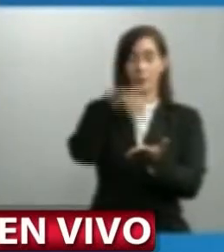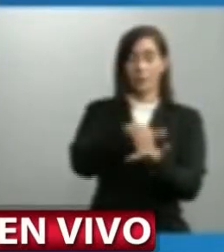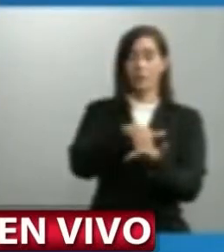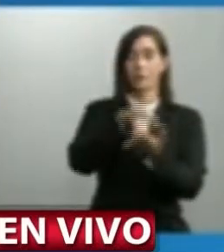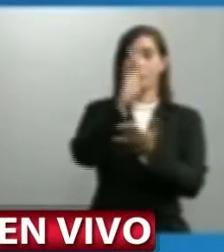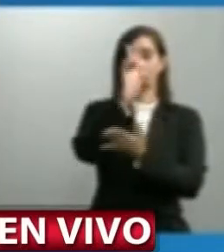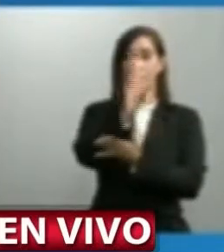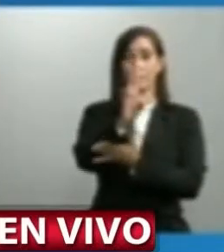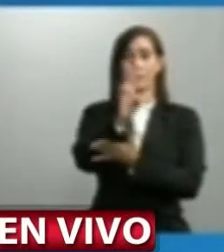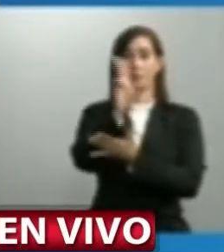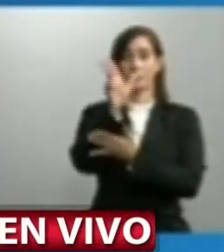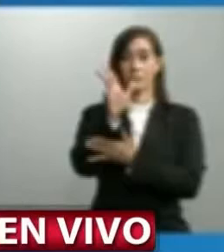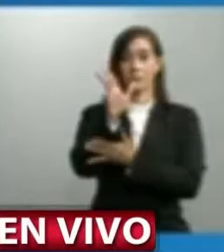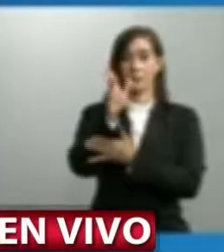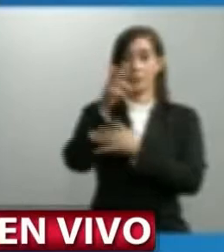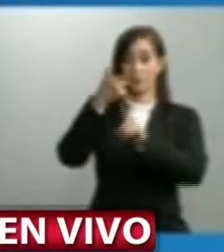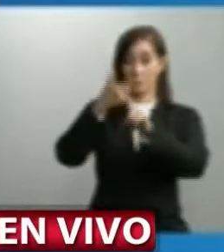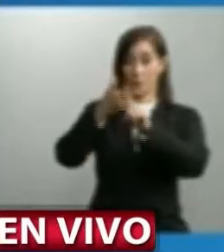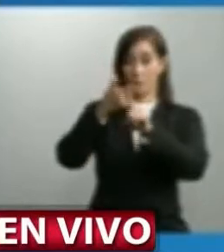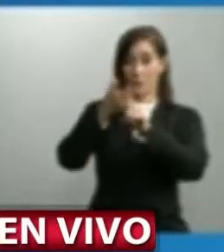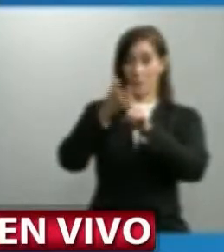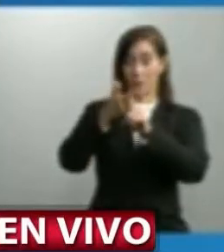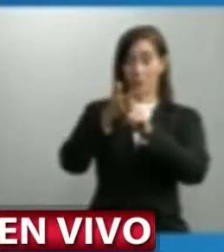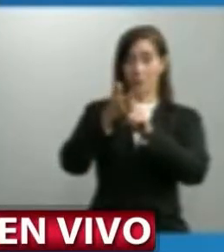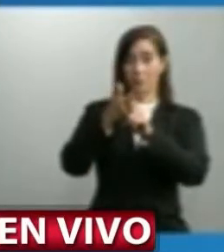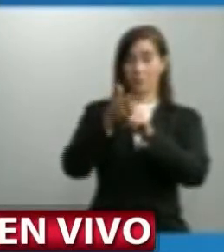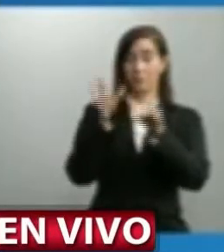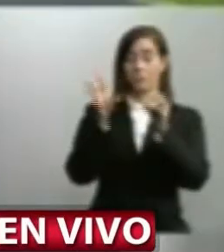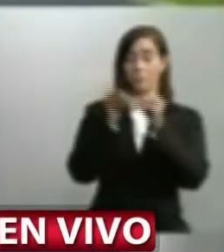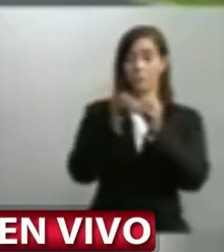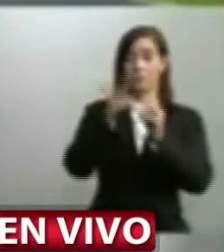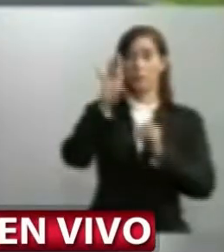15,073 positivos confirmados,